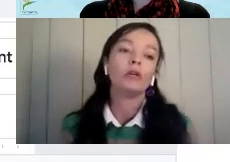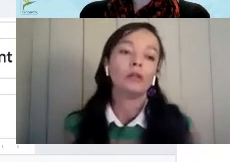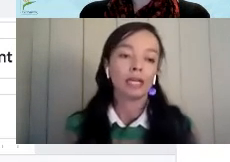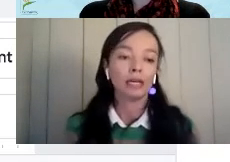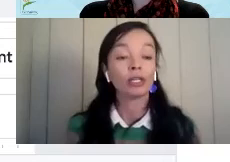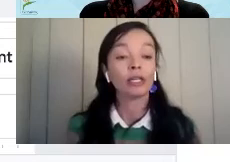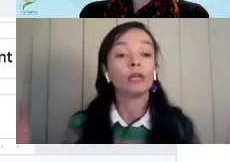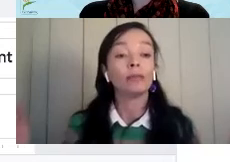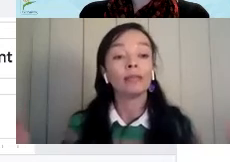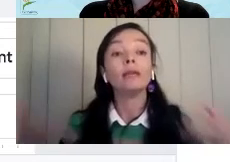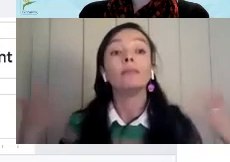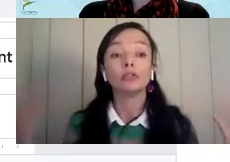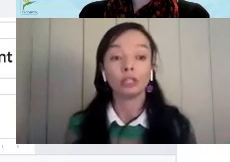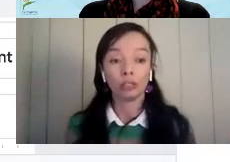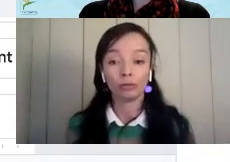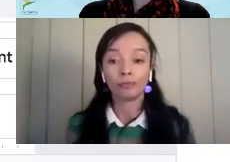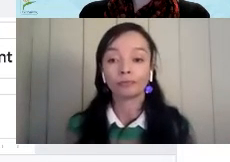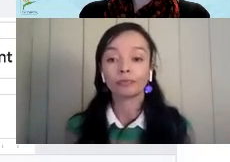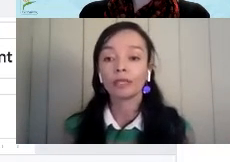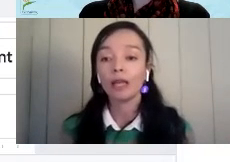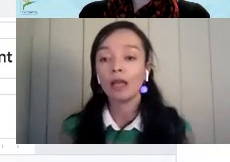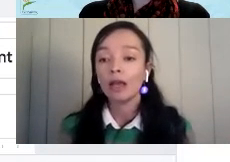no. Queremos tener un ambiente positivo.